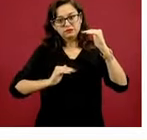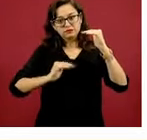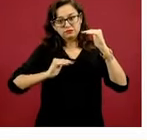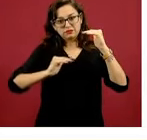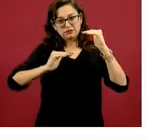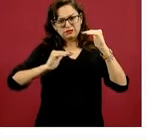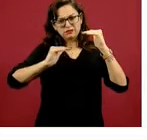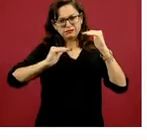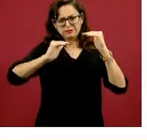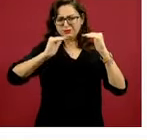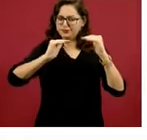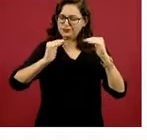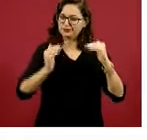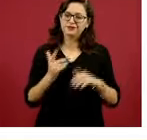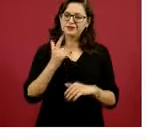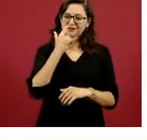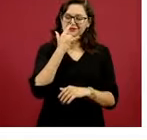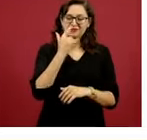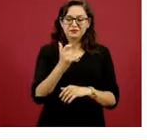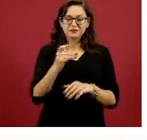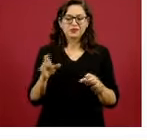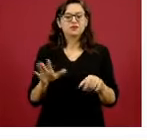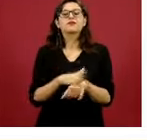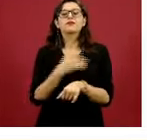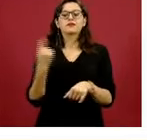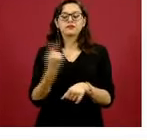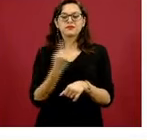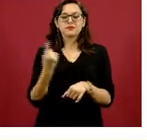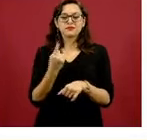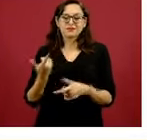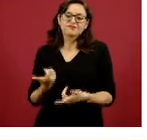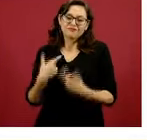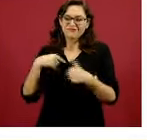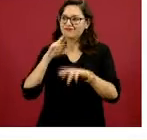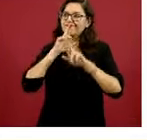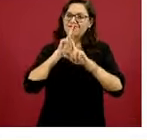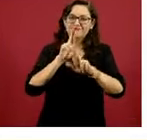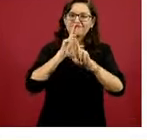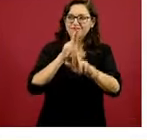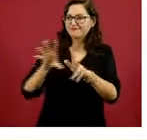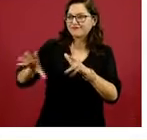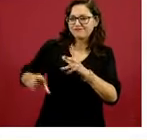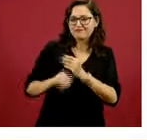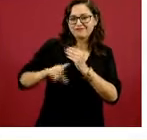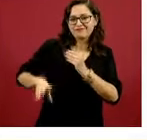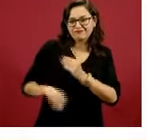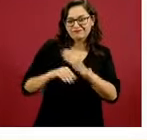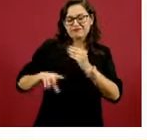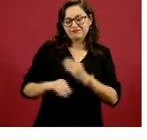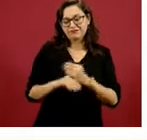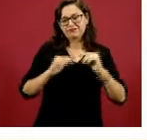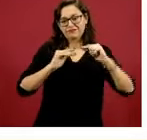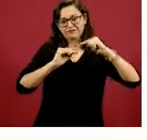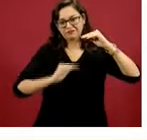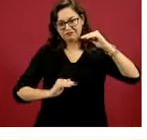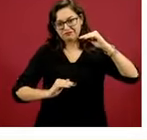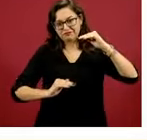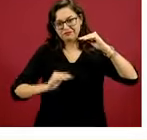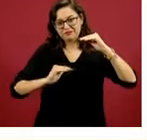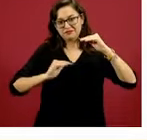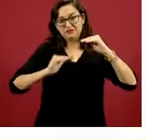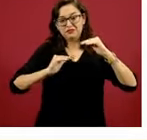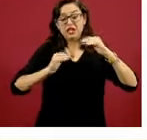disminuyendo, y el día de ayer se presentó que en esta línea azul, que es la tendencia de los casos, se presentó un